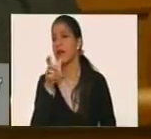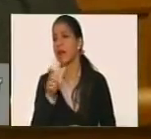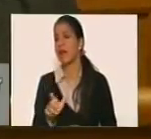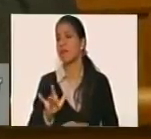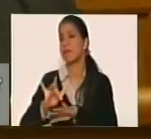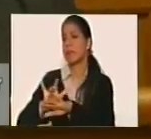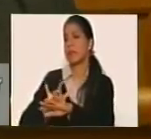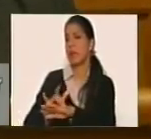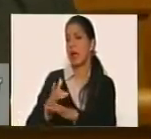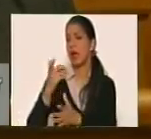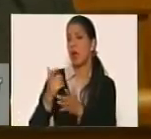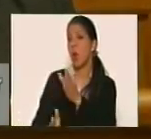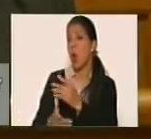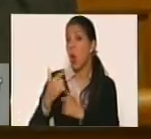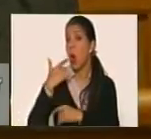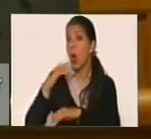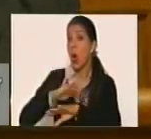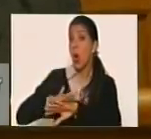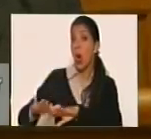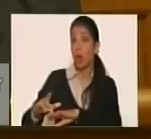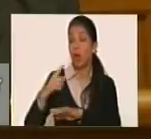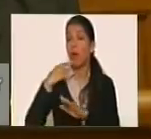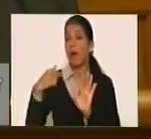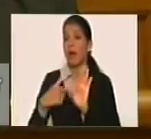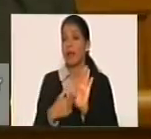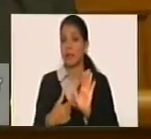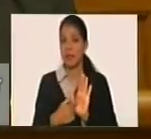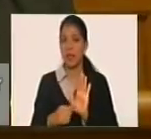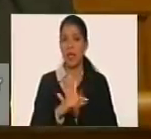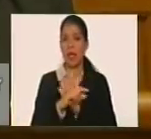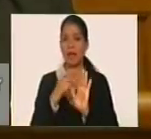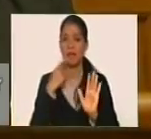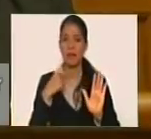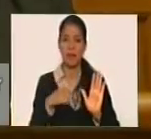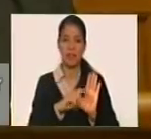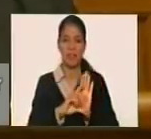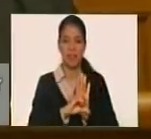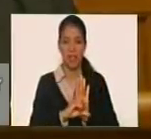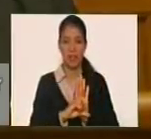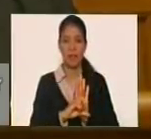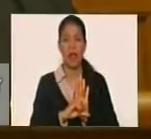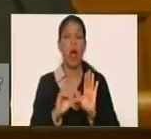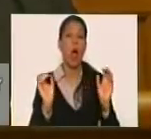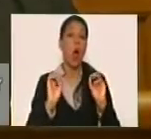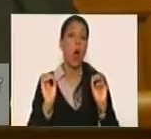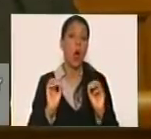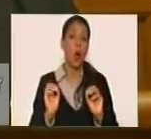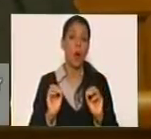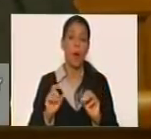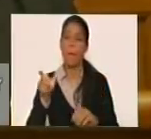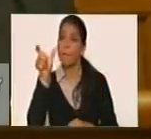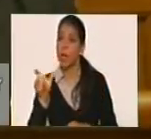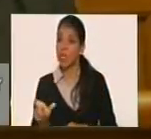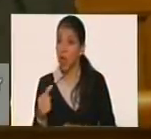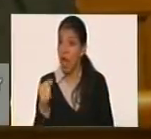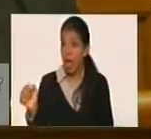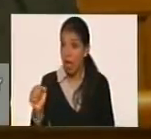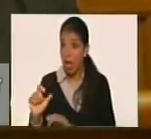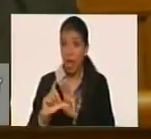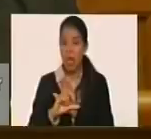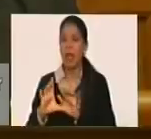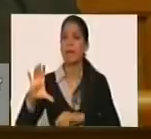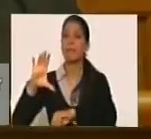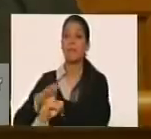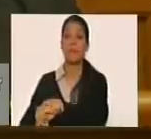cualquiera de los hechos punibles establecidos en la presente ley, o para detener a la persona